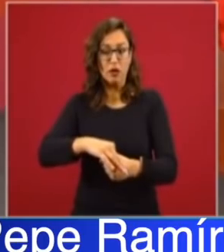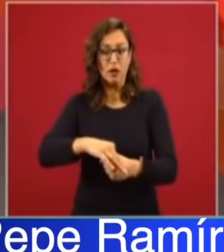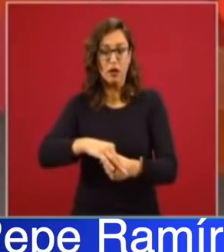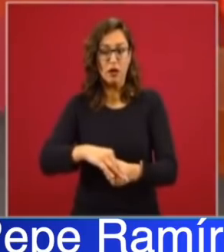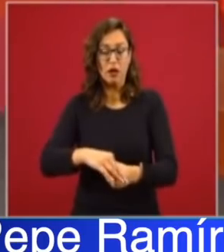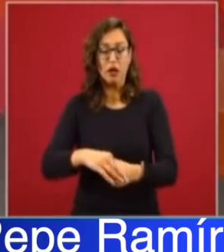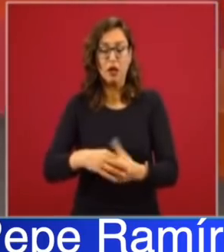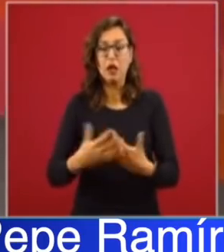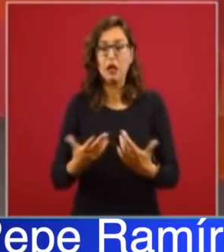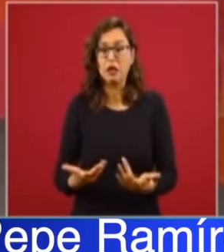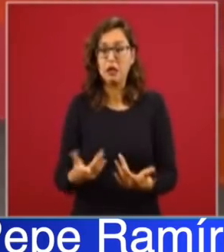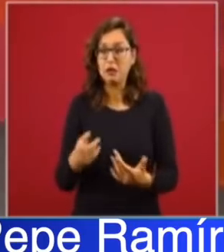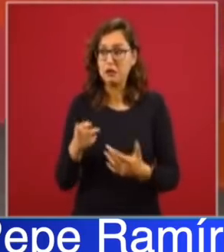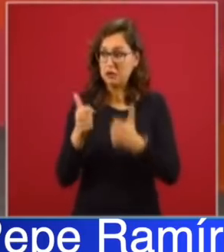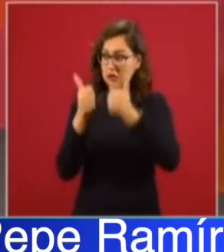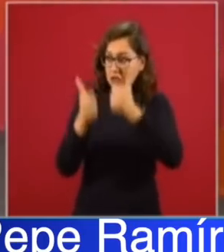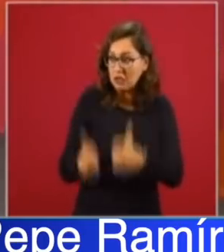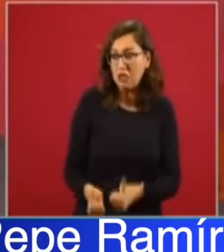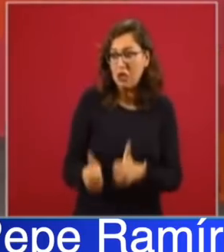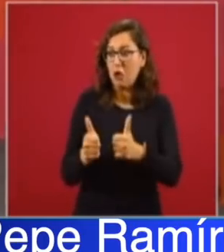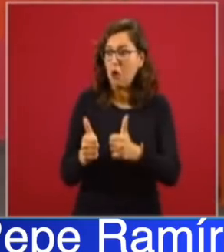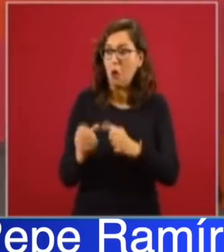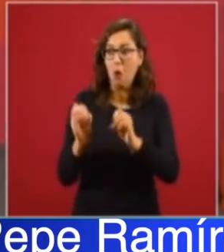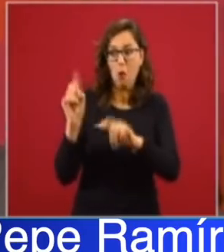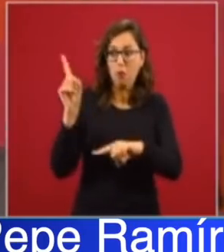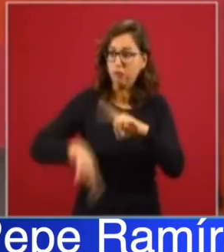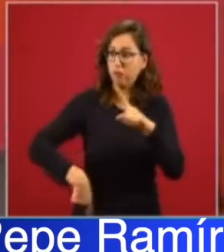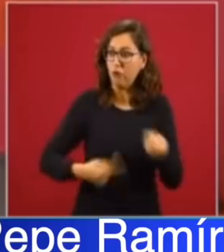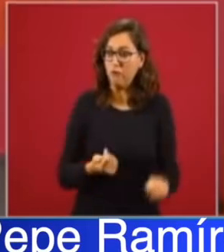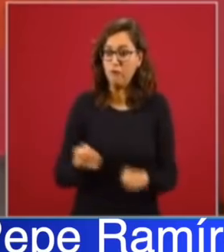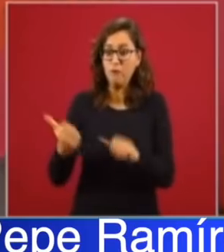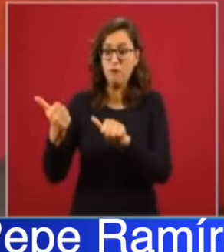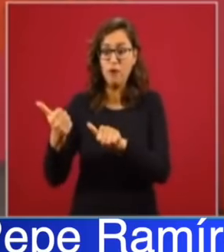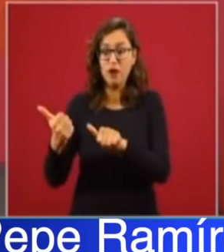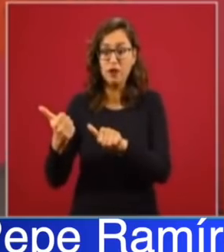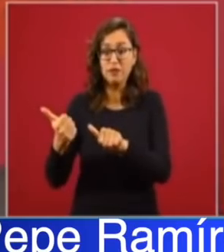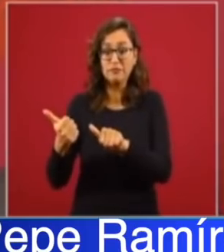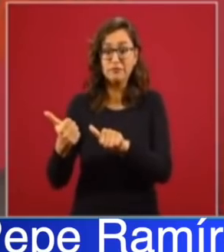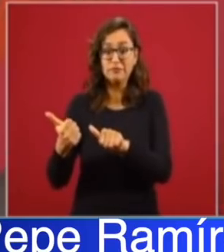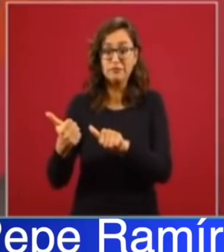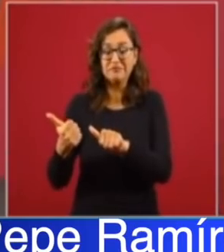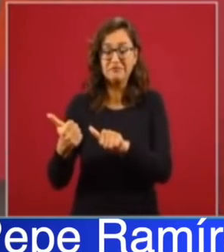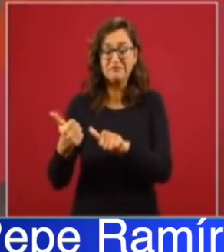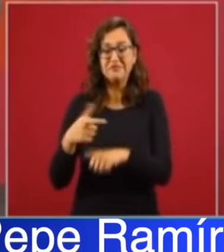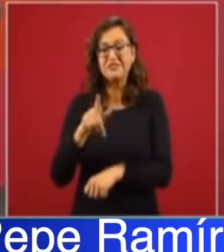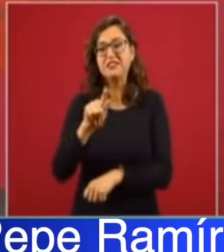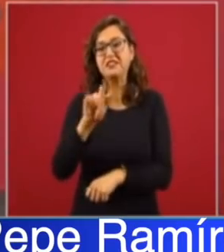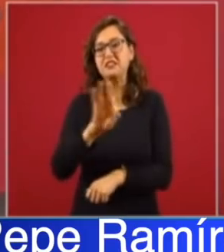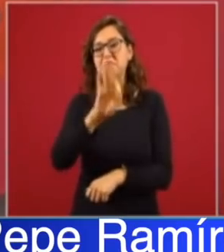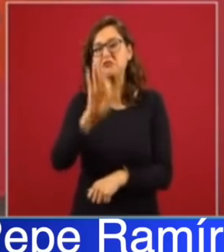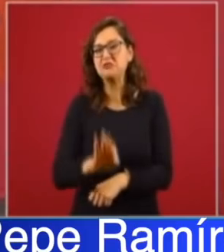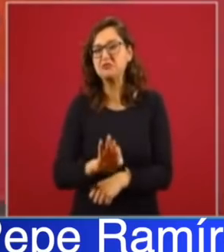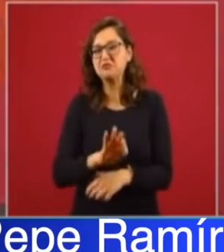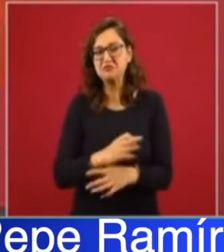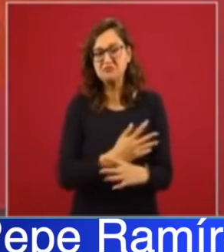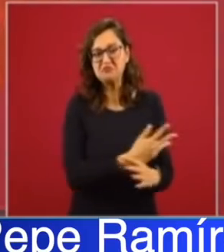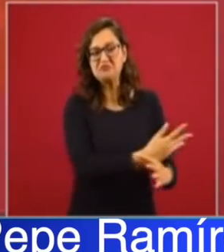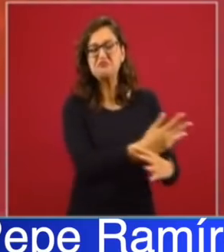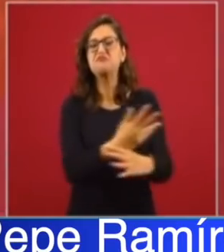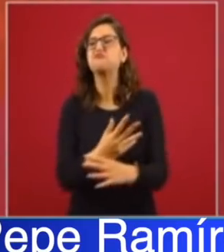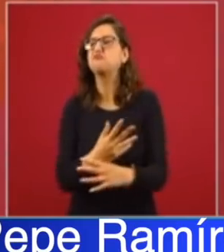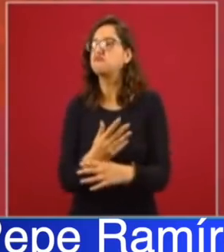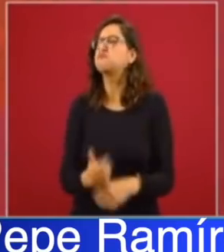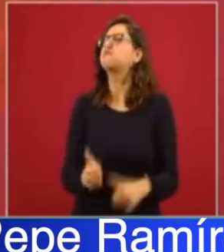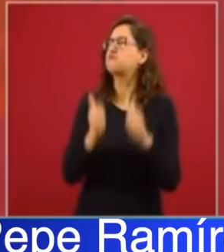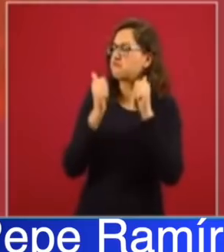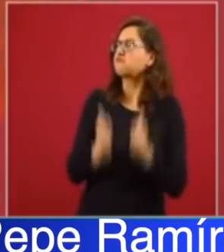que se quede o que se vaya, y traigo 70 que me quede, 25